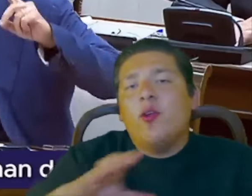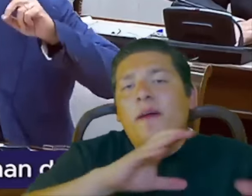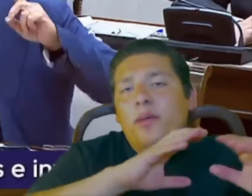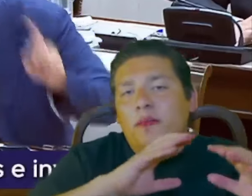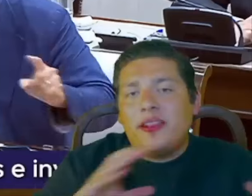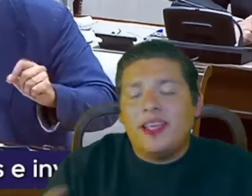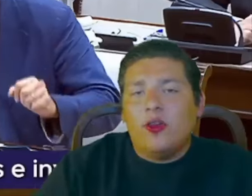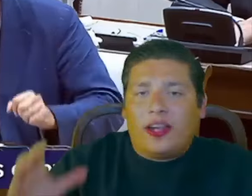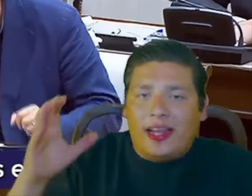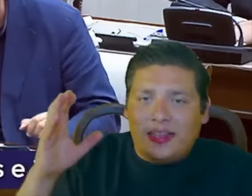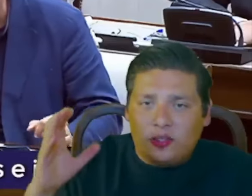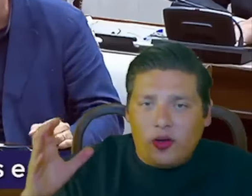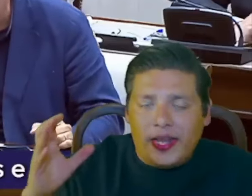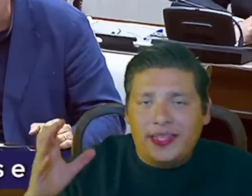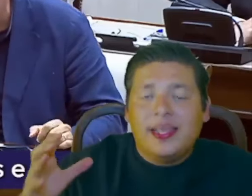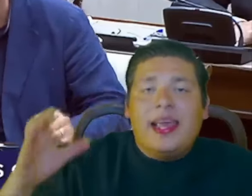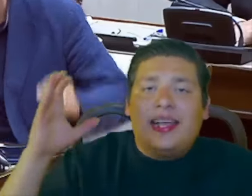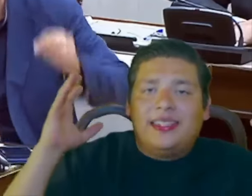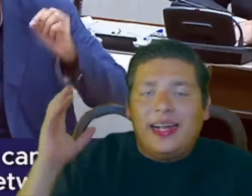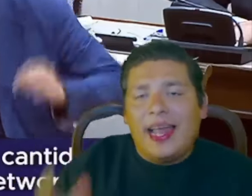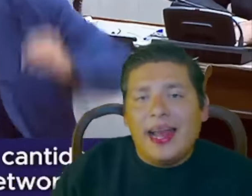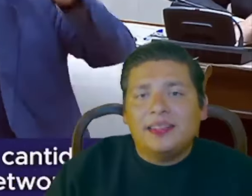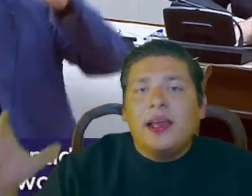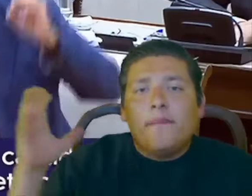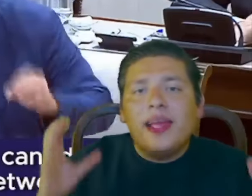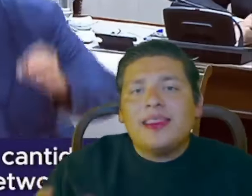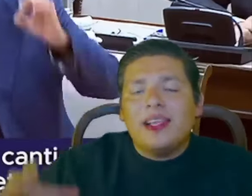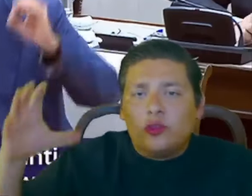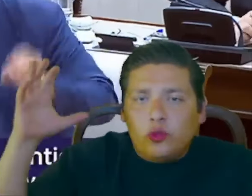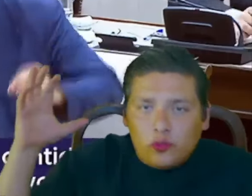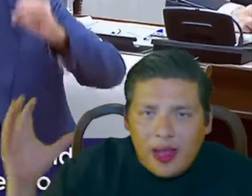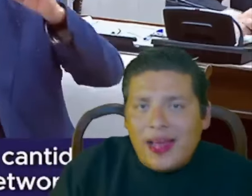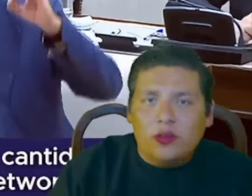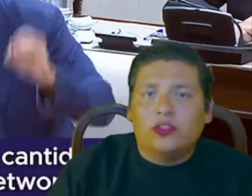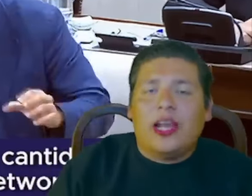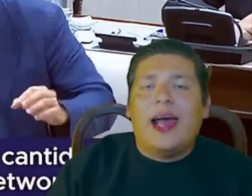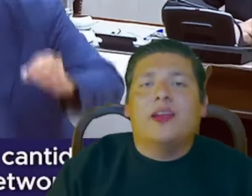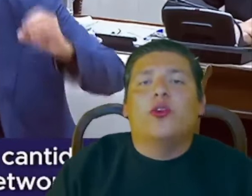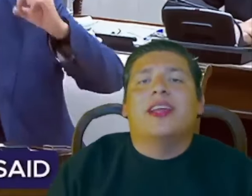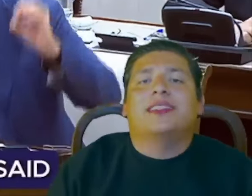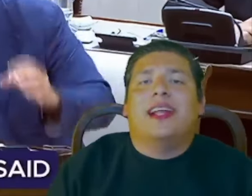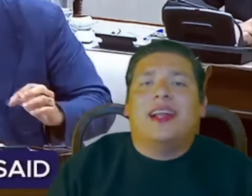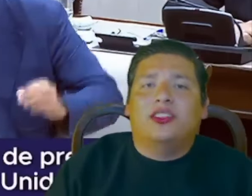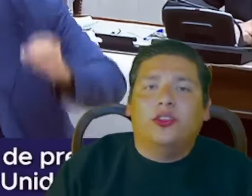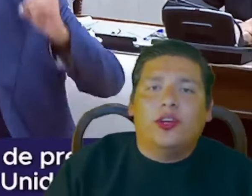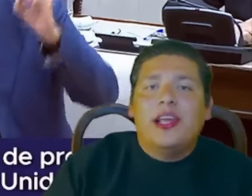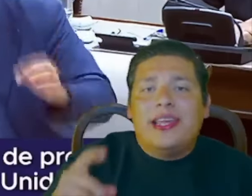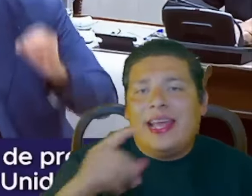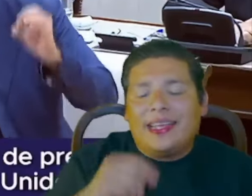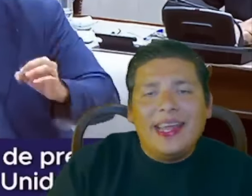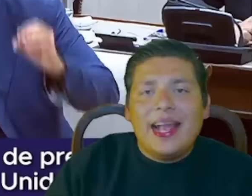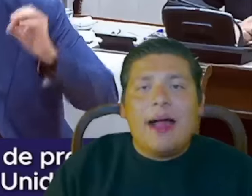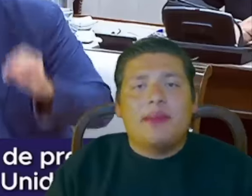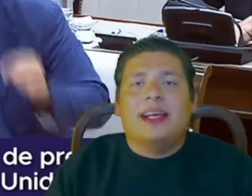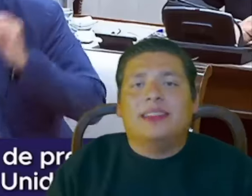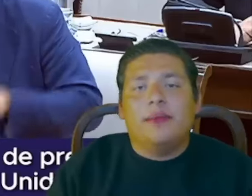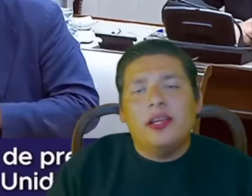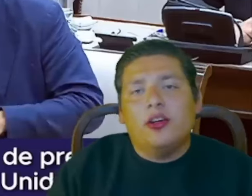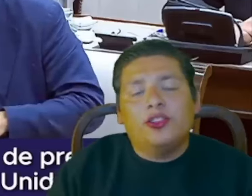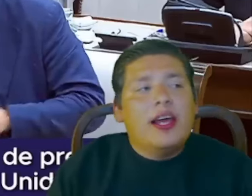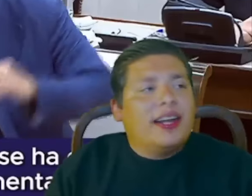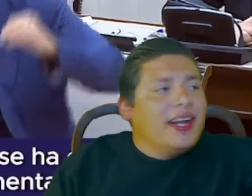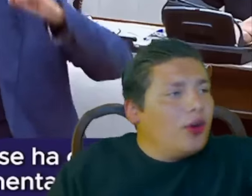Obrador que no ha permitido que naciones extranjeras metan sus manos a nuestra nación. Y aquí,